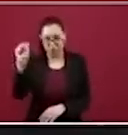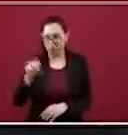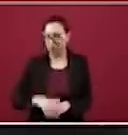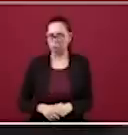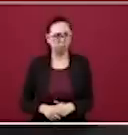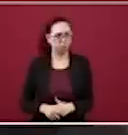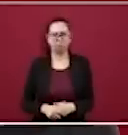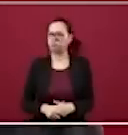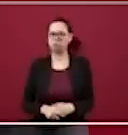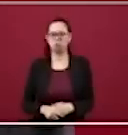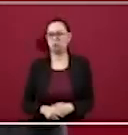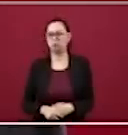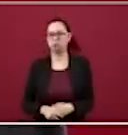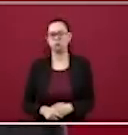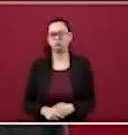no hay